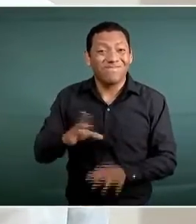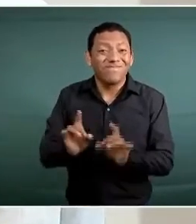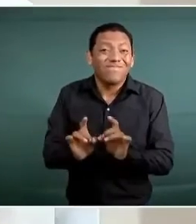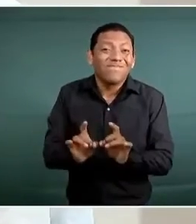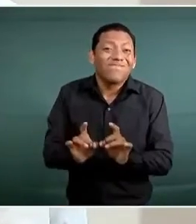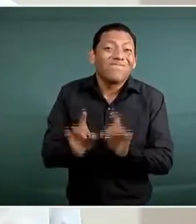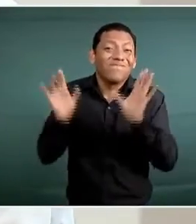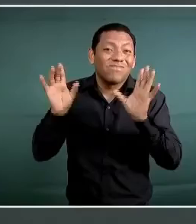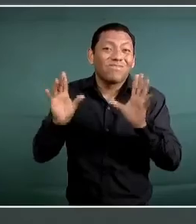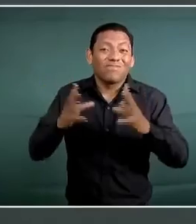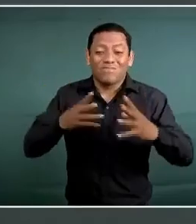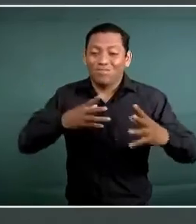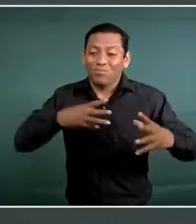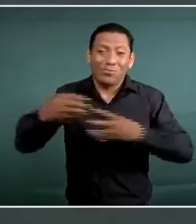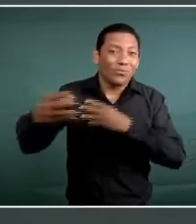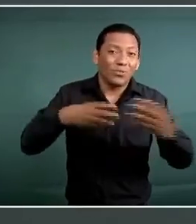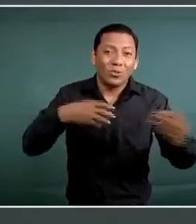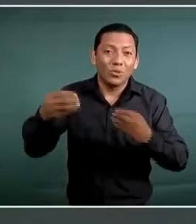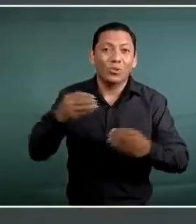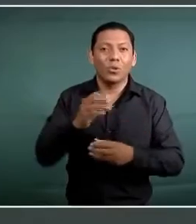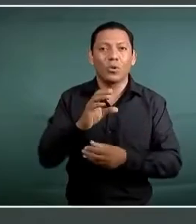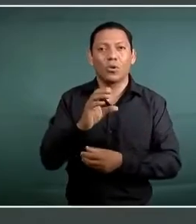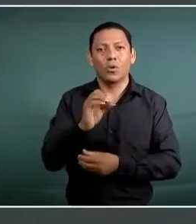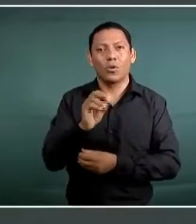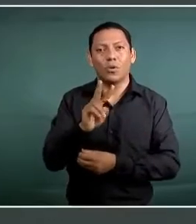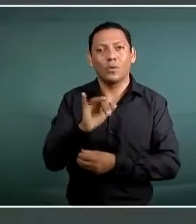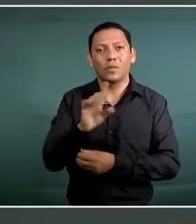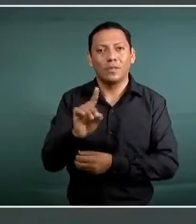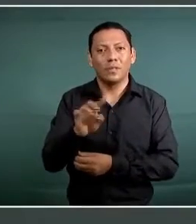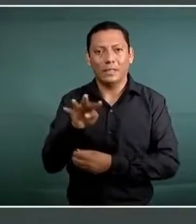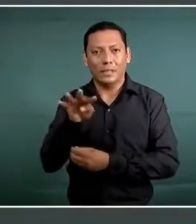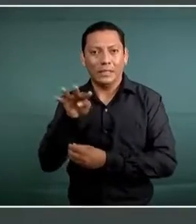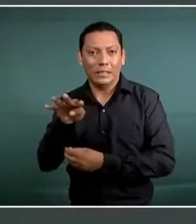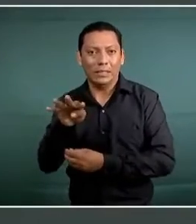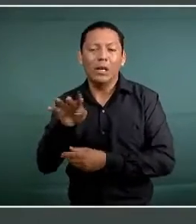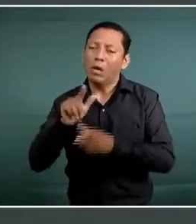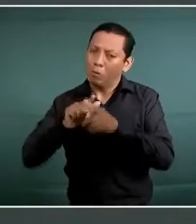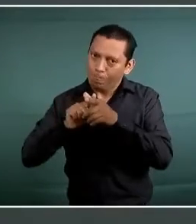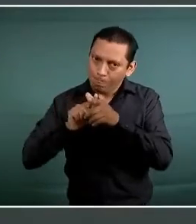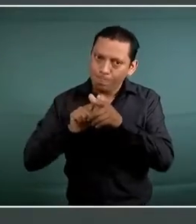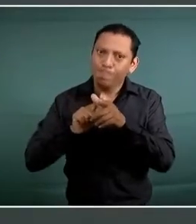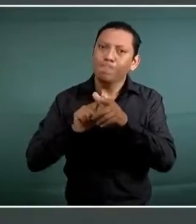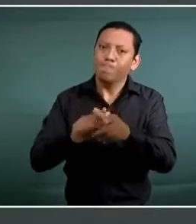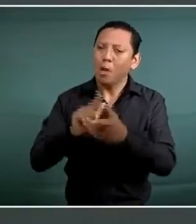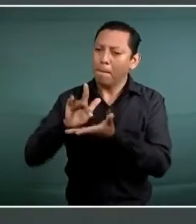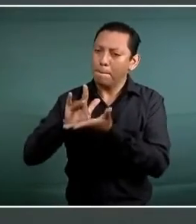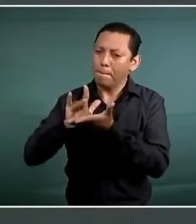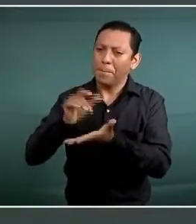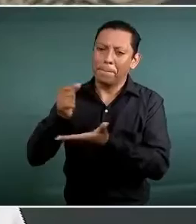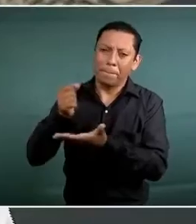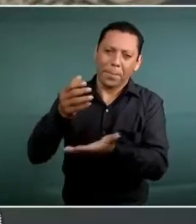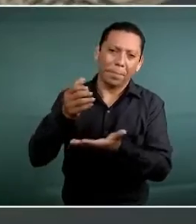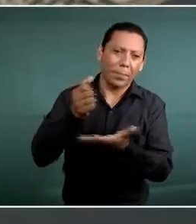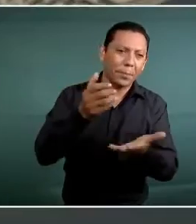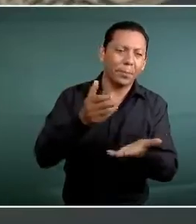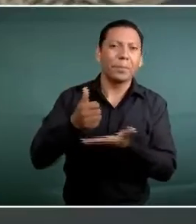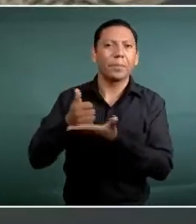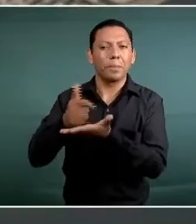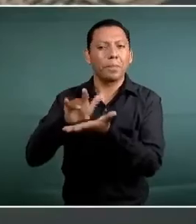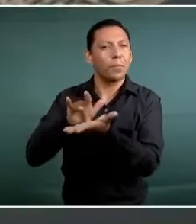esta pandemia del COVID-19, seguimos apoyando de manera